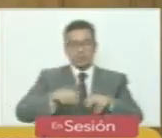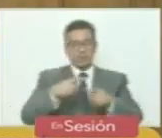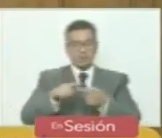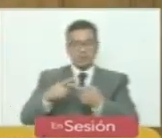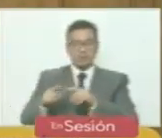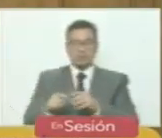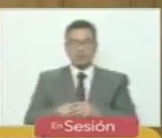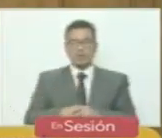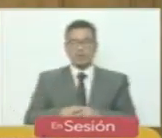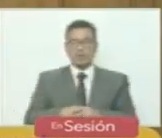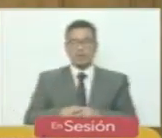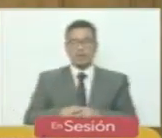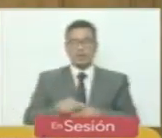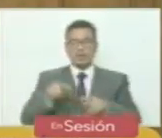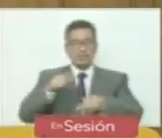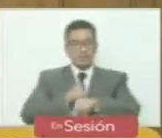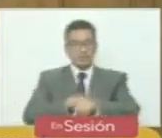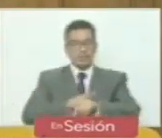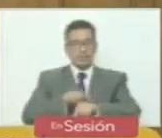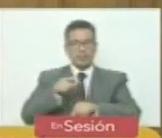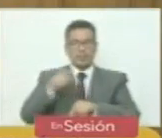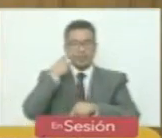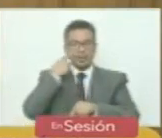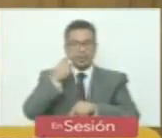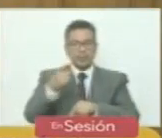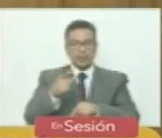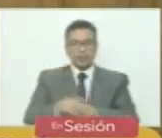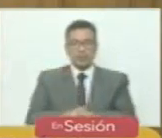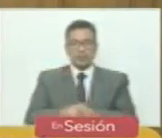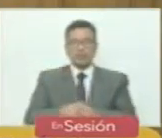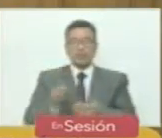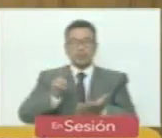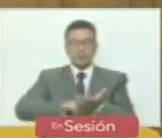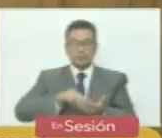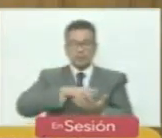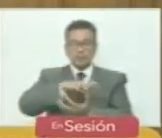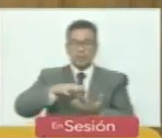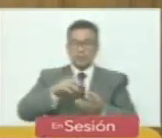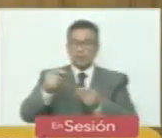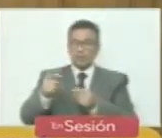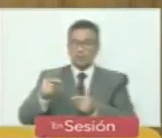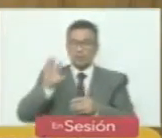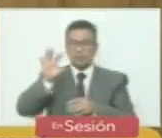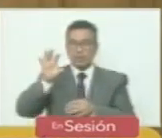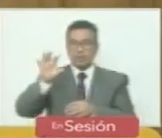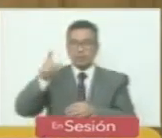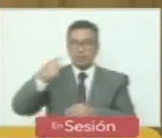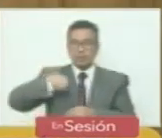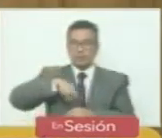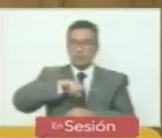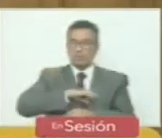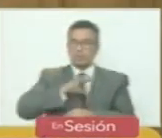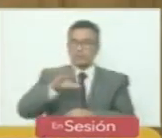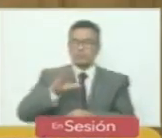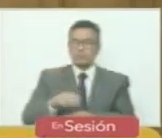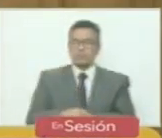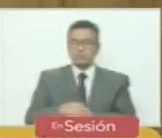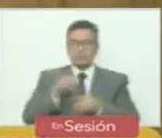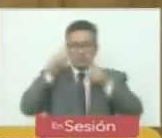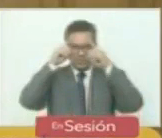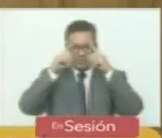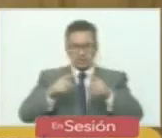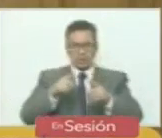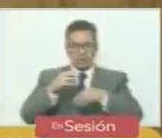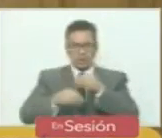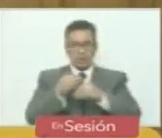otros. En la actualidad, vemos afectado nuevamente el patrimonio de la nación mediante las medidas